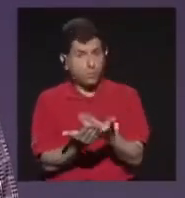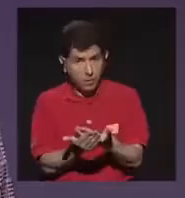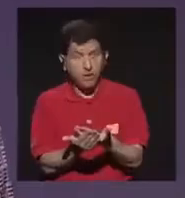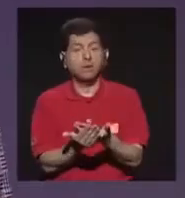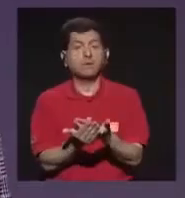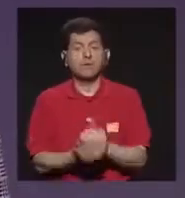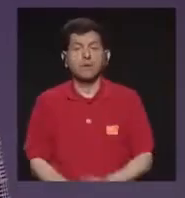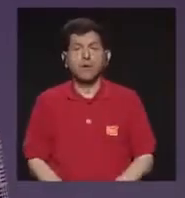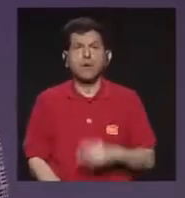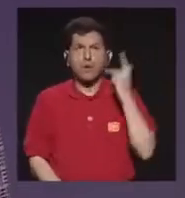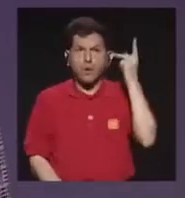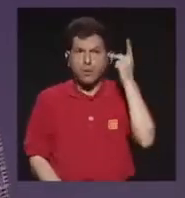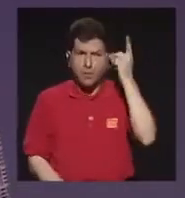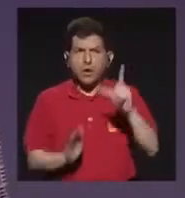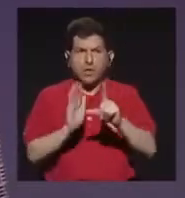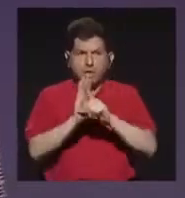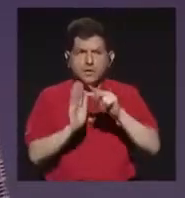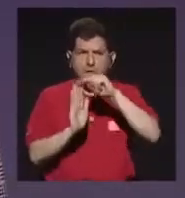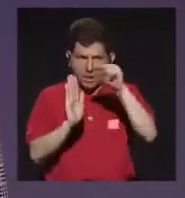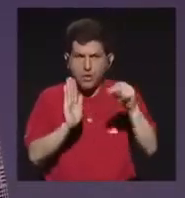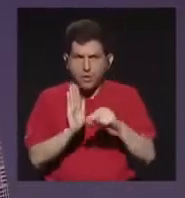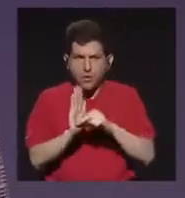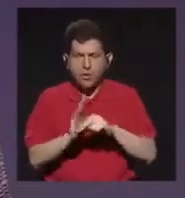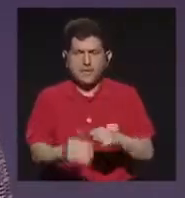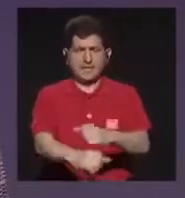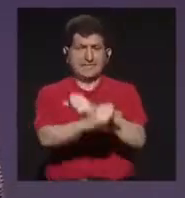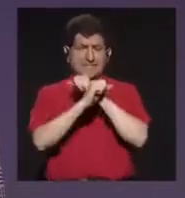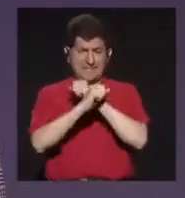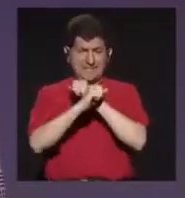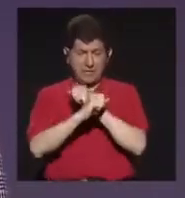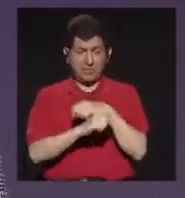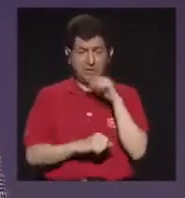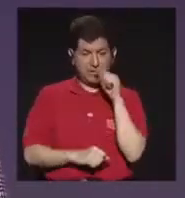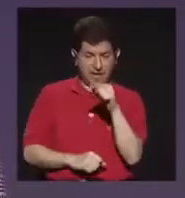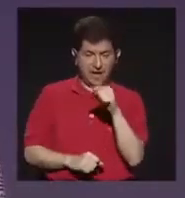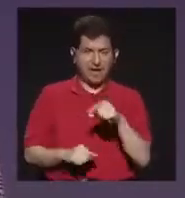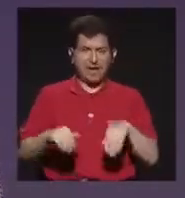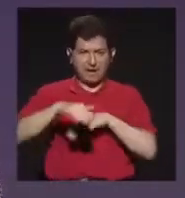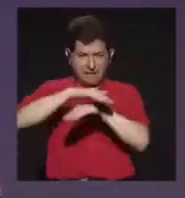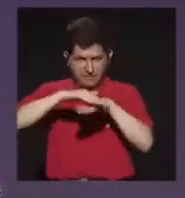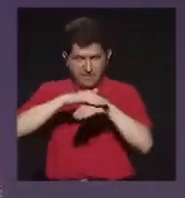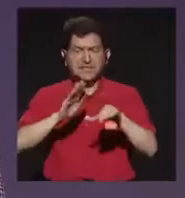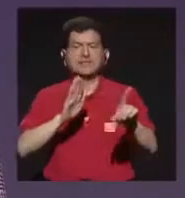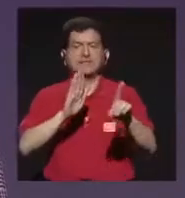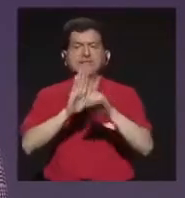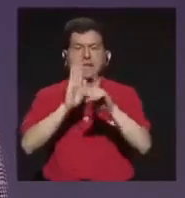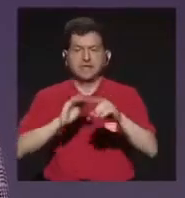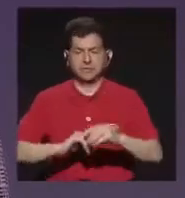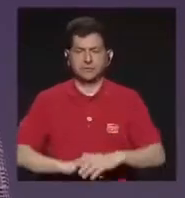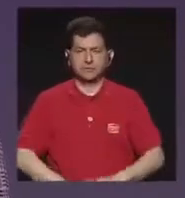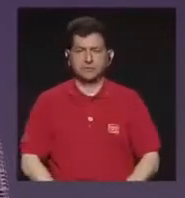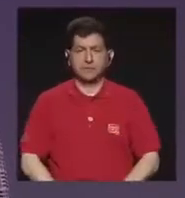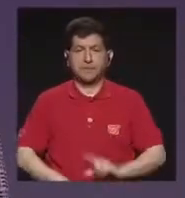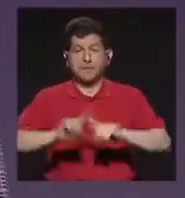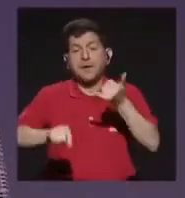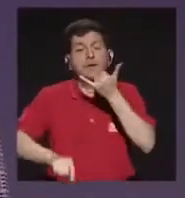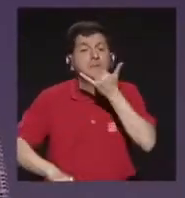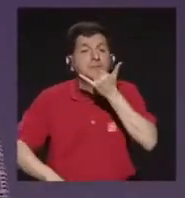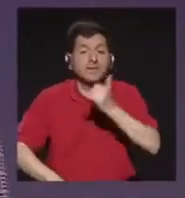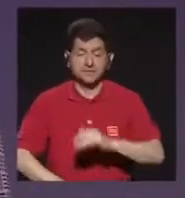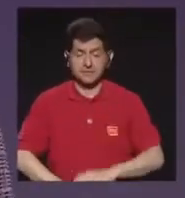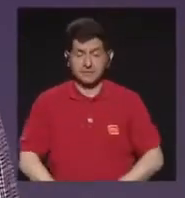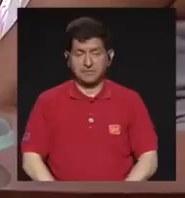marco político-legal que garantiza desde ese marco político-legal esos derechos. Lo que pasa es que creo